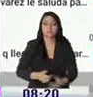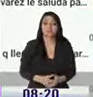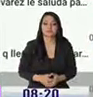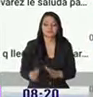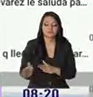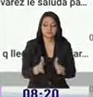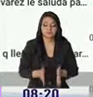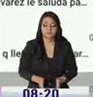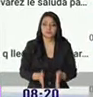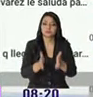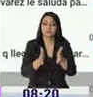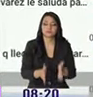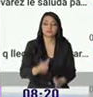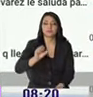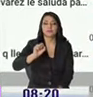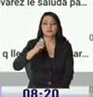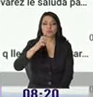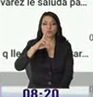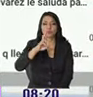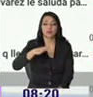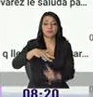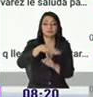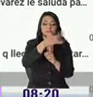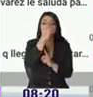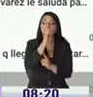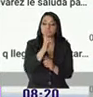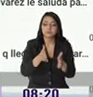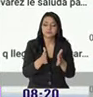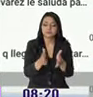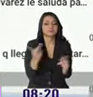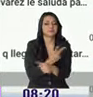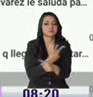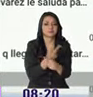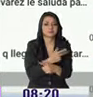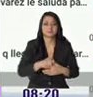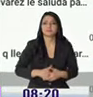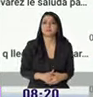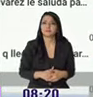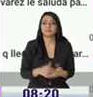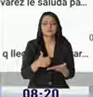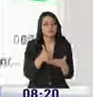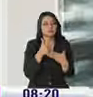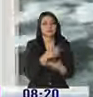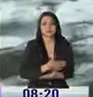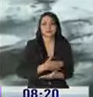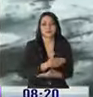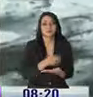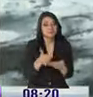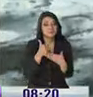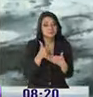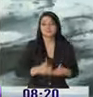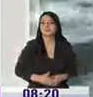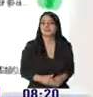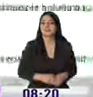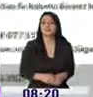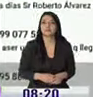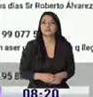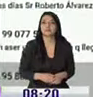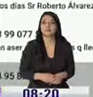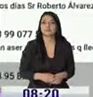Escudero y calle 7, en el Parque Industrial del Sur, la vía se encuentra en pésimo estado. Que nos ayuden, por favor. Eso es. Es estado de la vía,